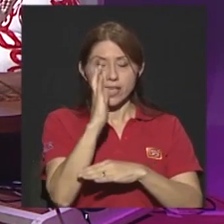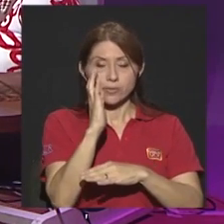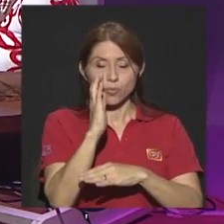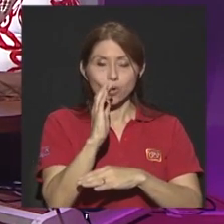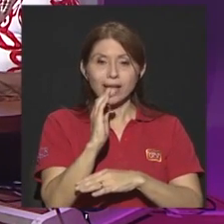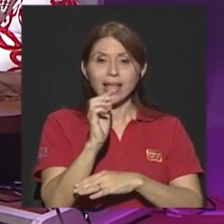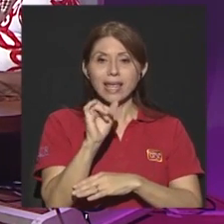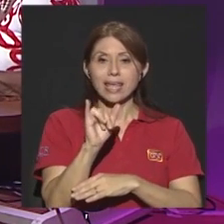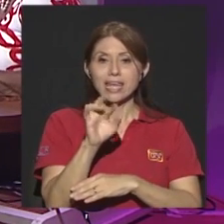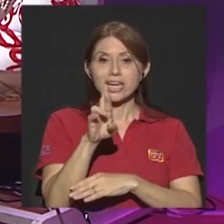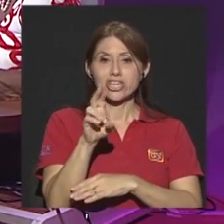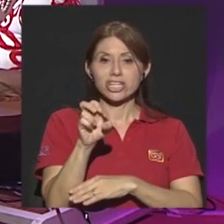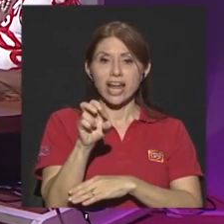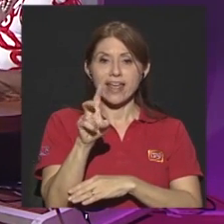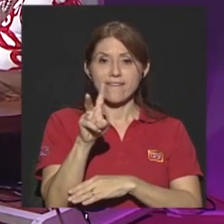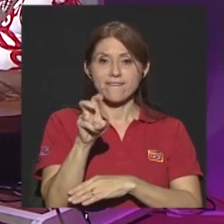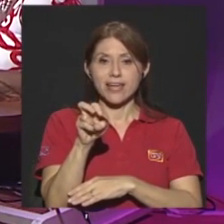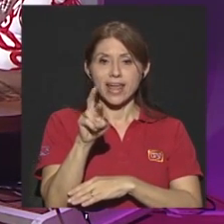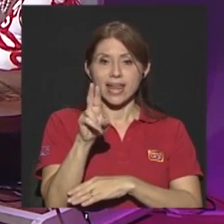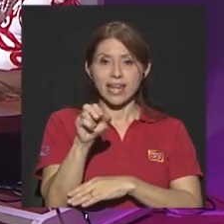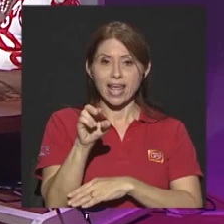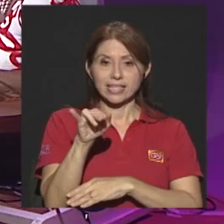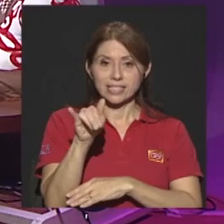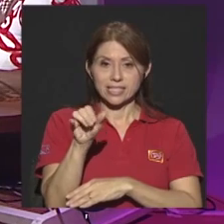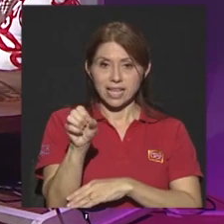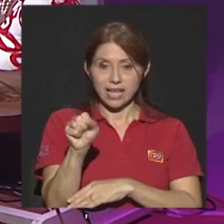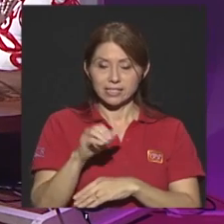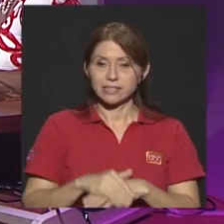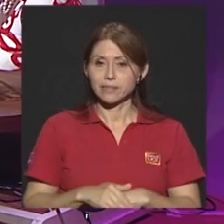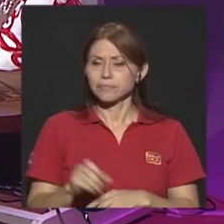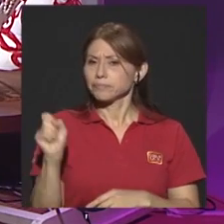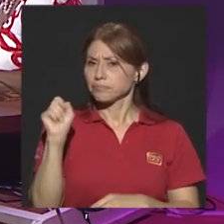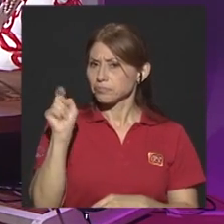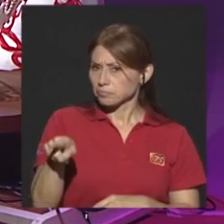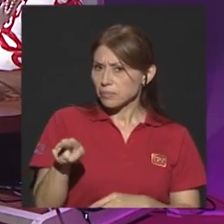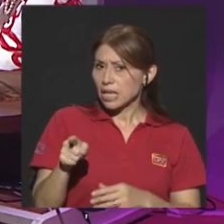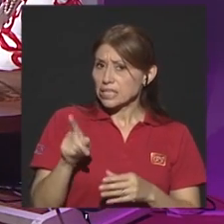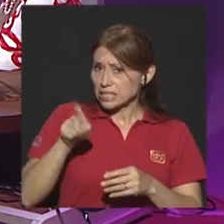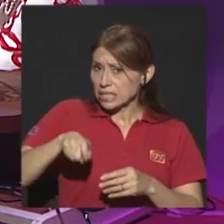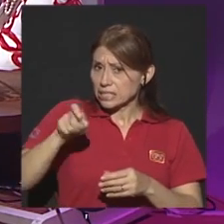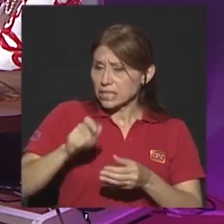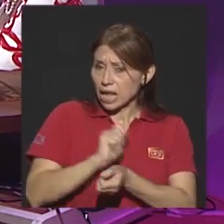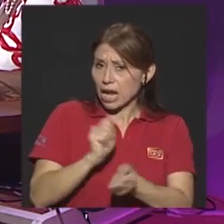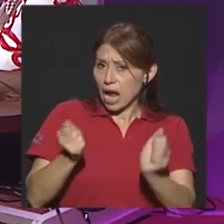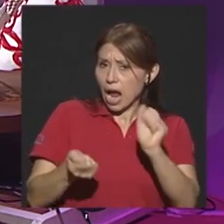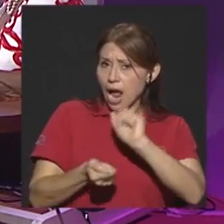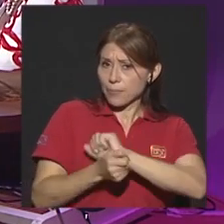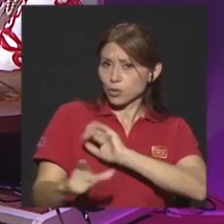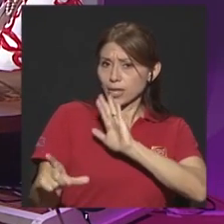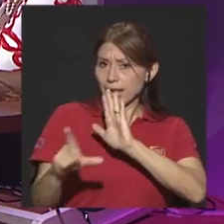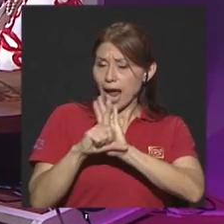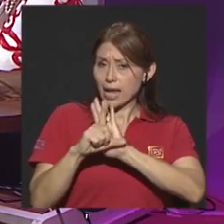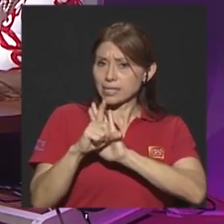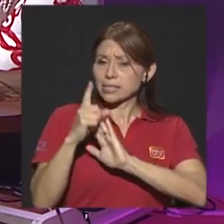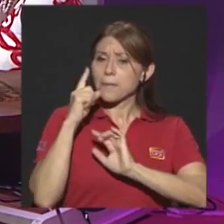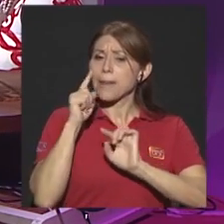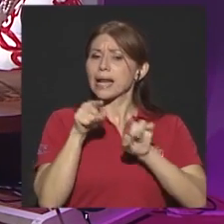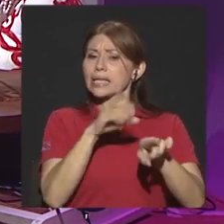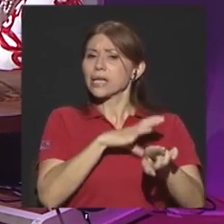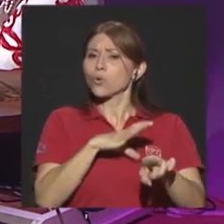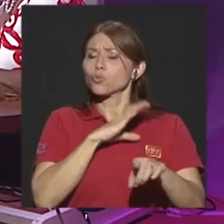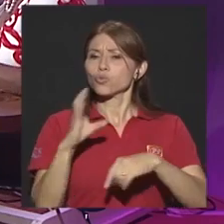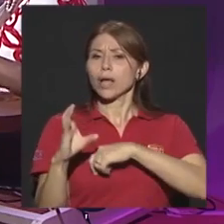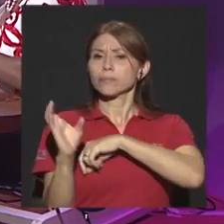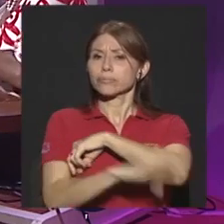Facebook. Xiomara, ¿se requiere realizar cambios legales para sancionar cuando corresponde este tipo de conductas o lo que